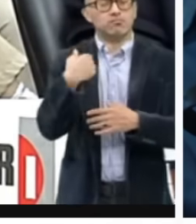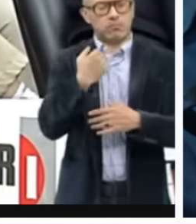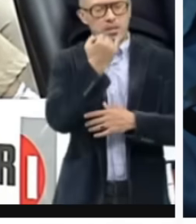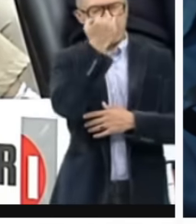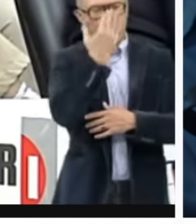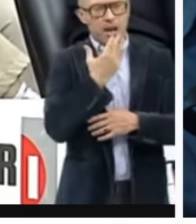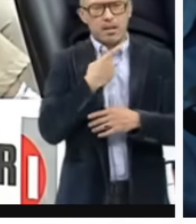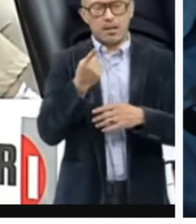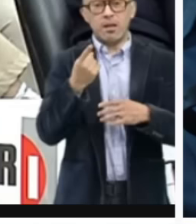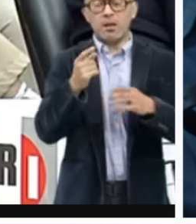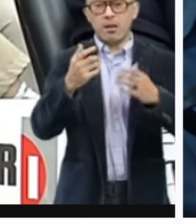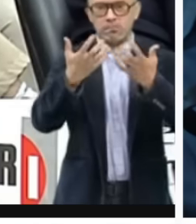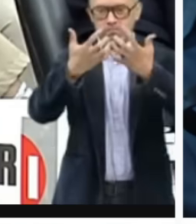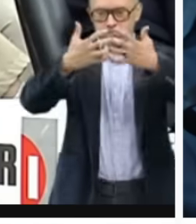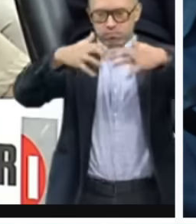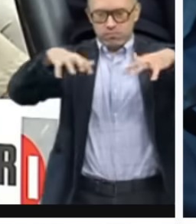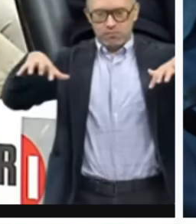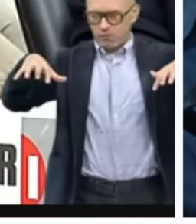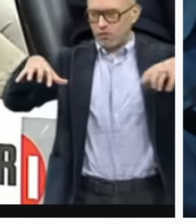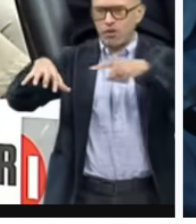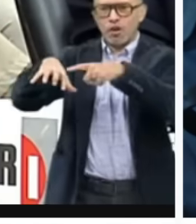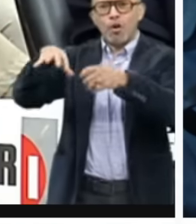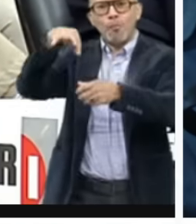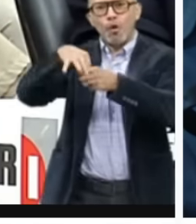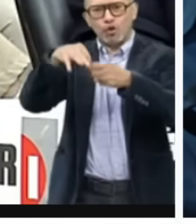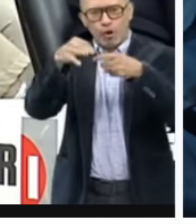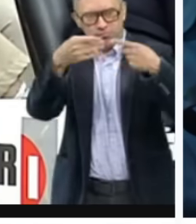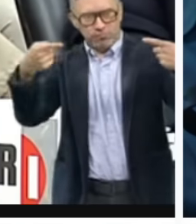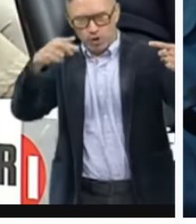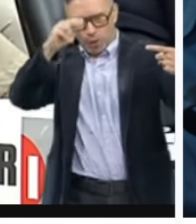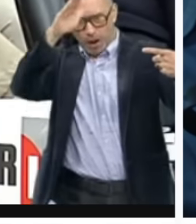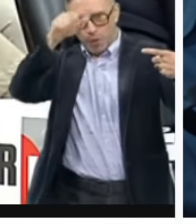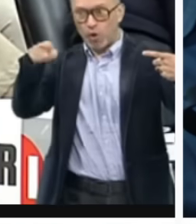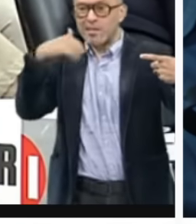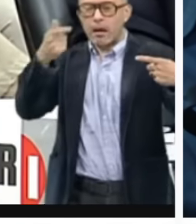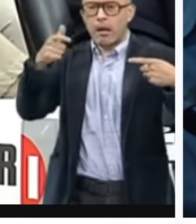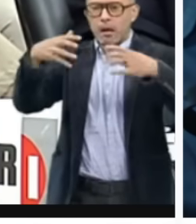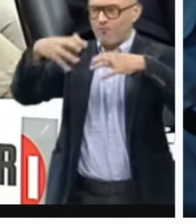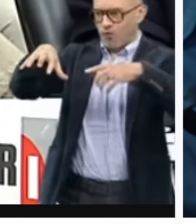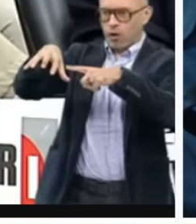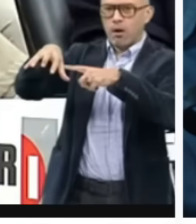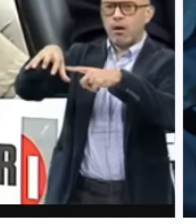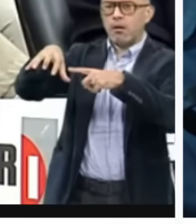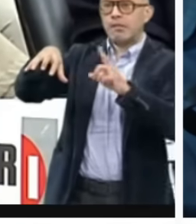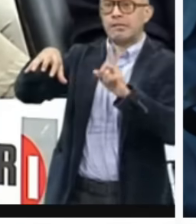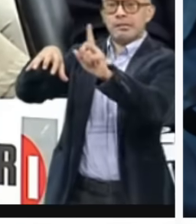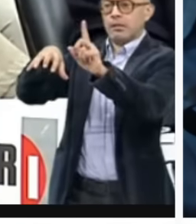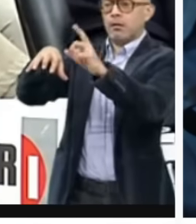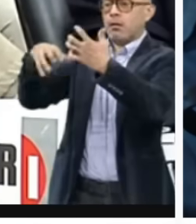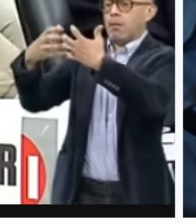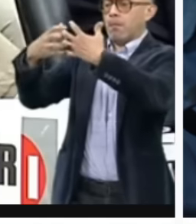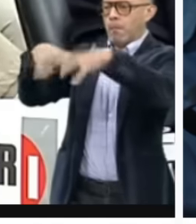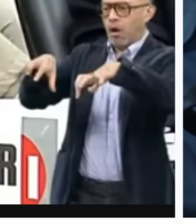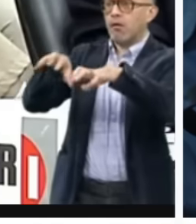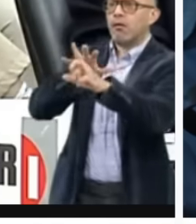de Nuevo León, donde pone como gobernador interino al presidente del Poder Judicial del Estado de Nuevo León.